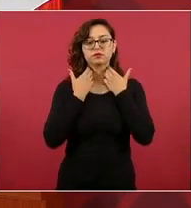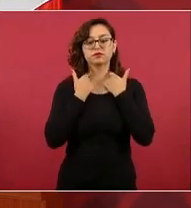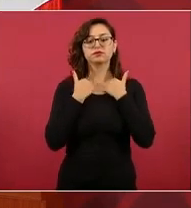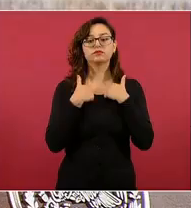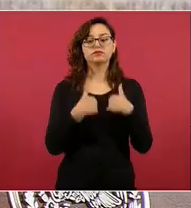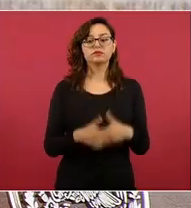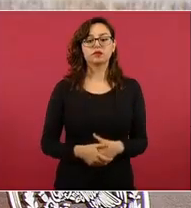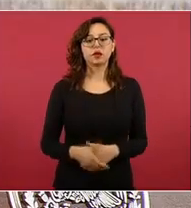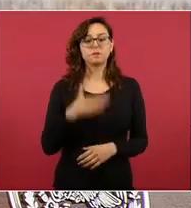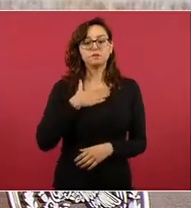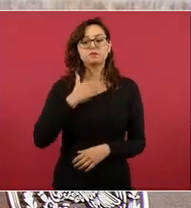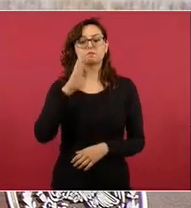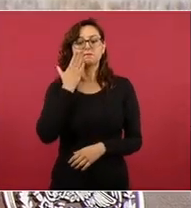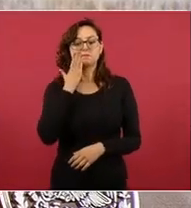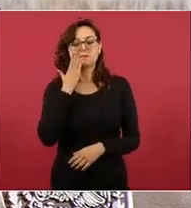Face y en el Twitter